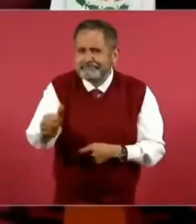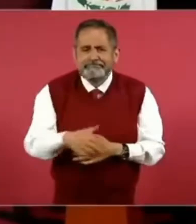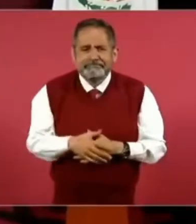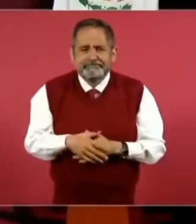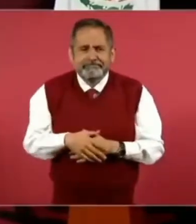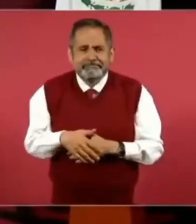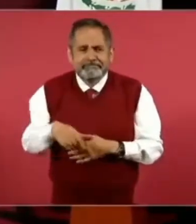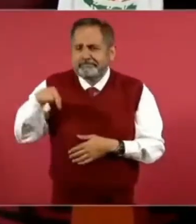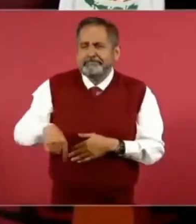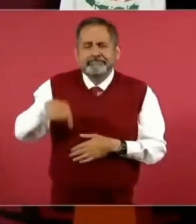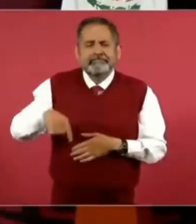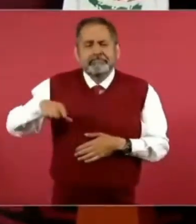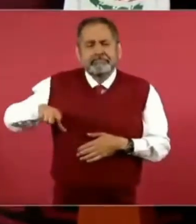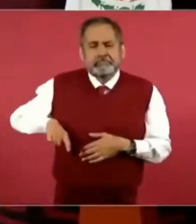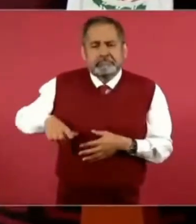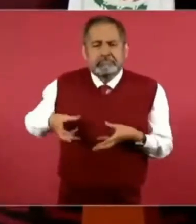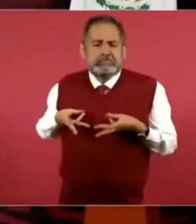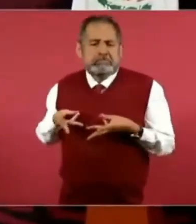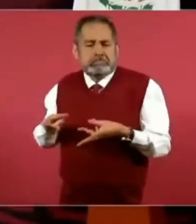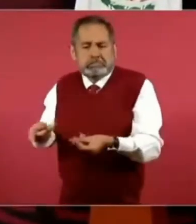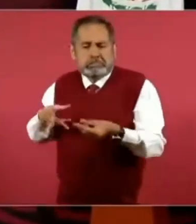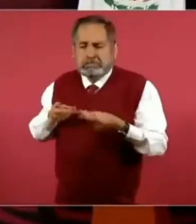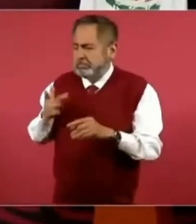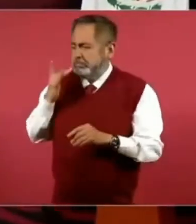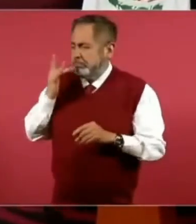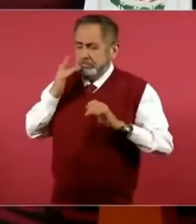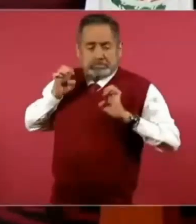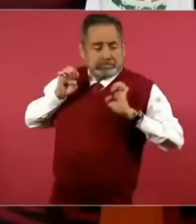todo se quedaba en el gobierno